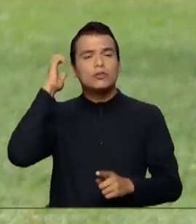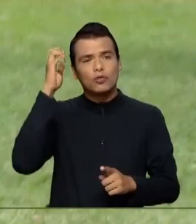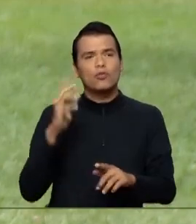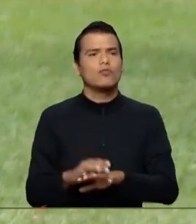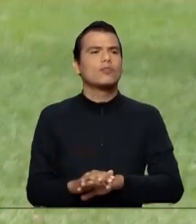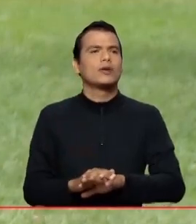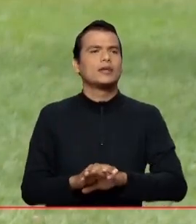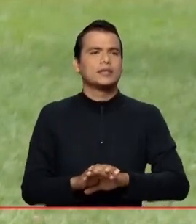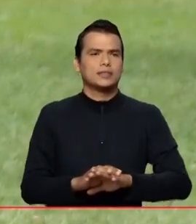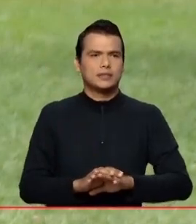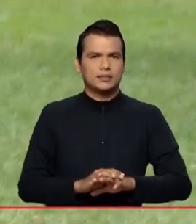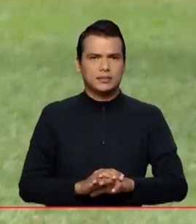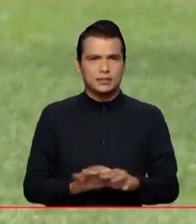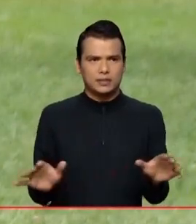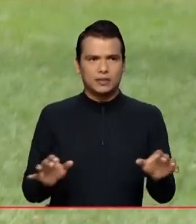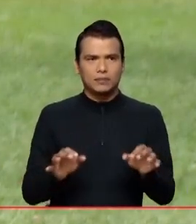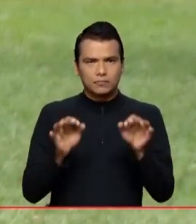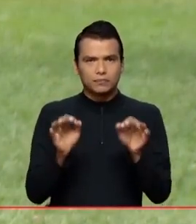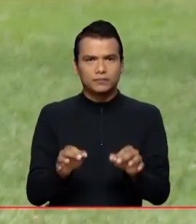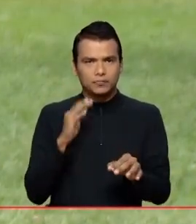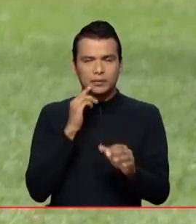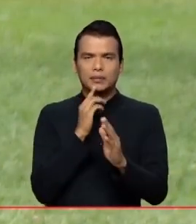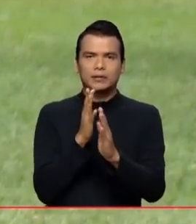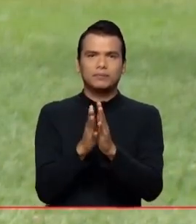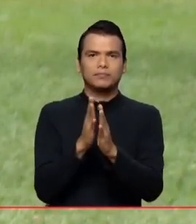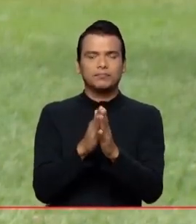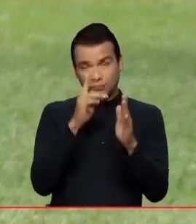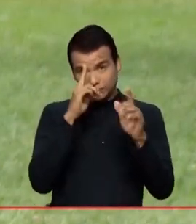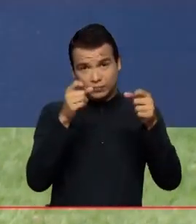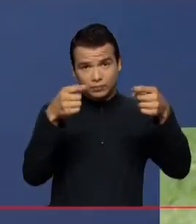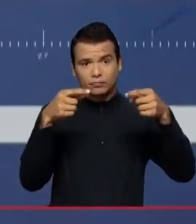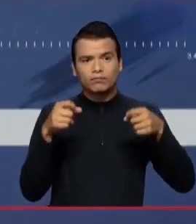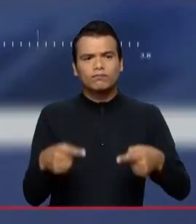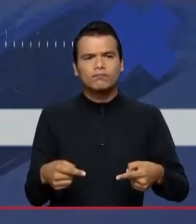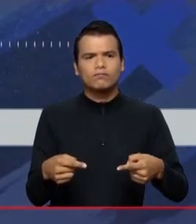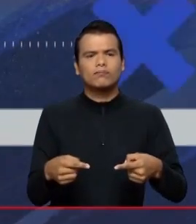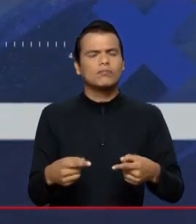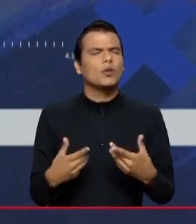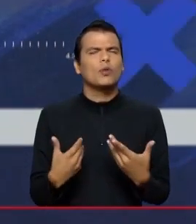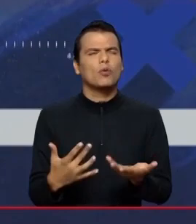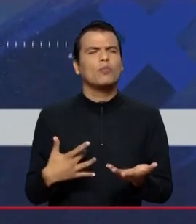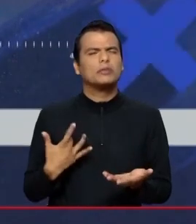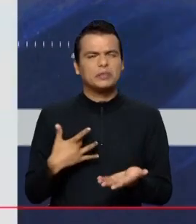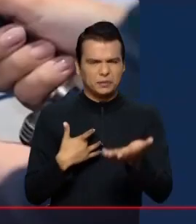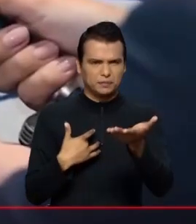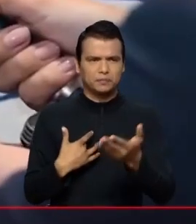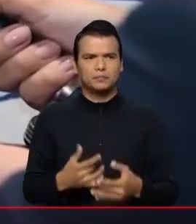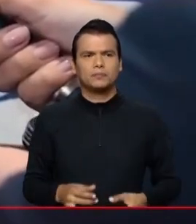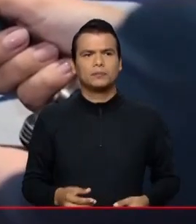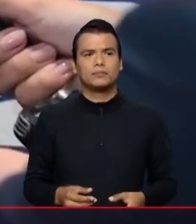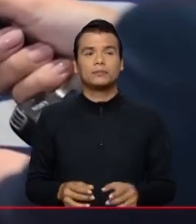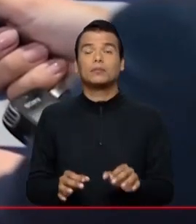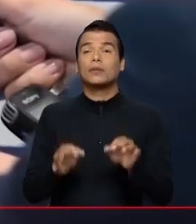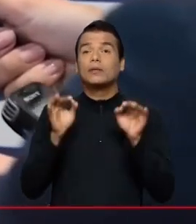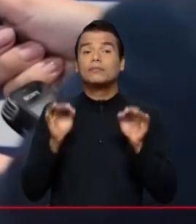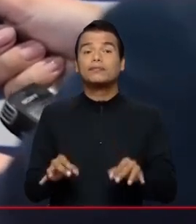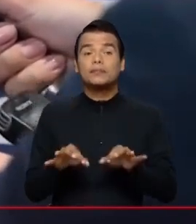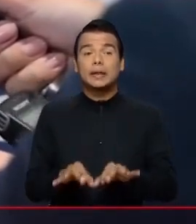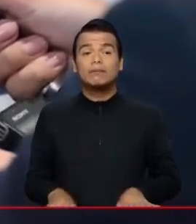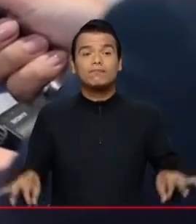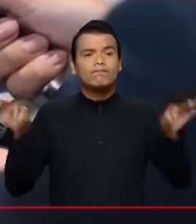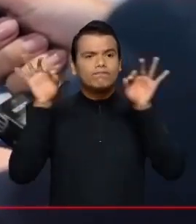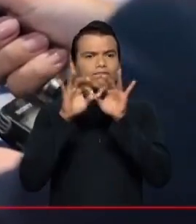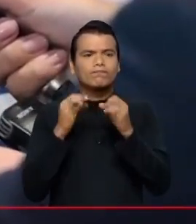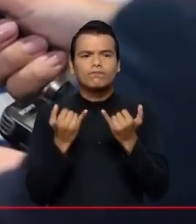las protagonistas se refirieron a lo que van a hacer estos partidos amistosos es algo muy importante una fecha muy